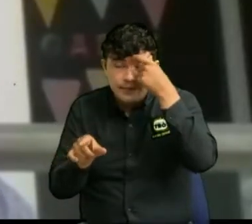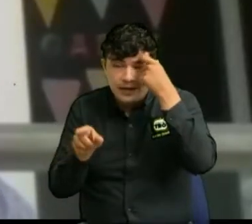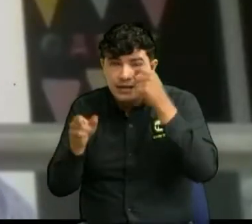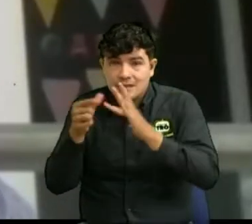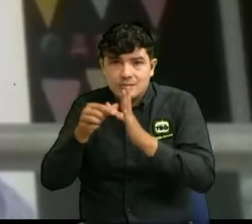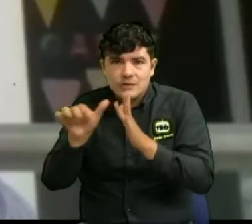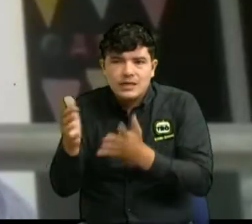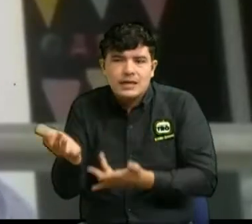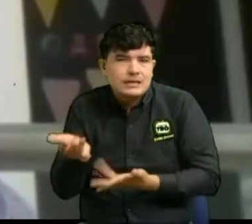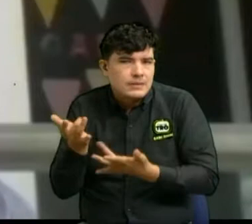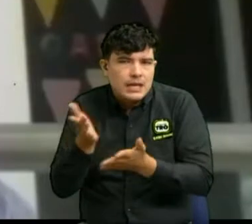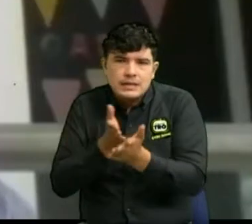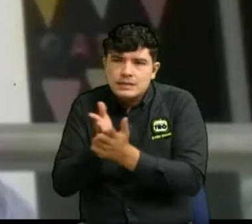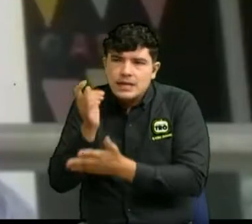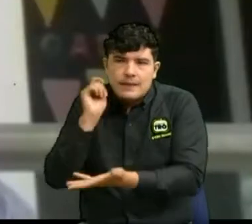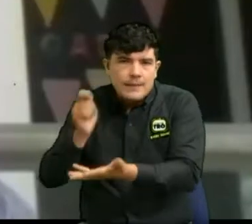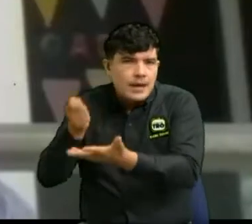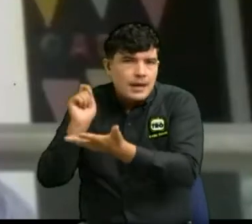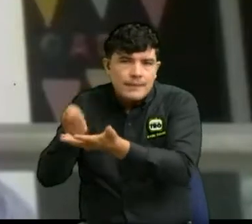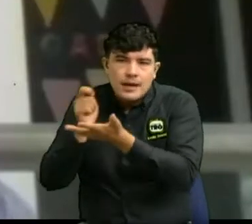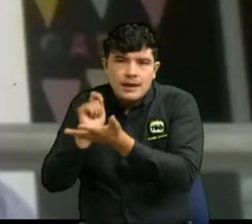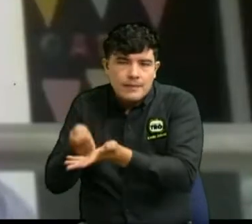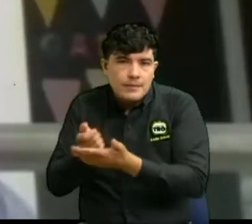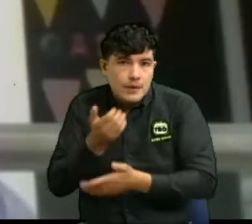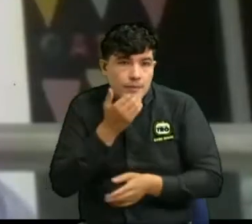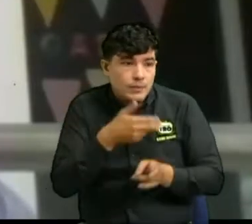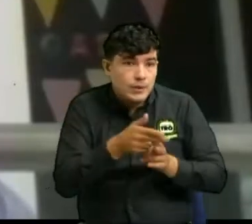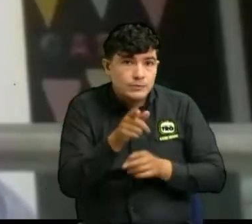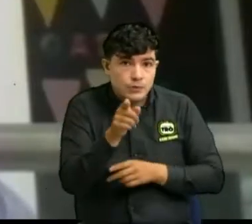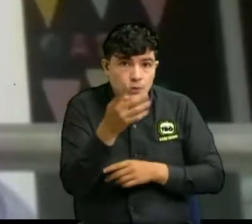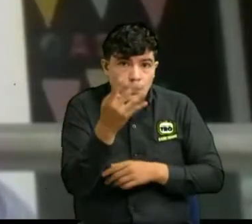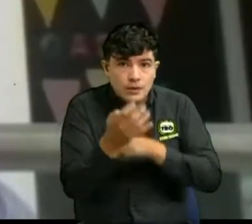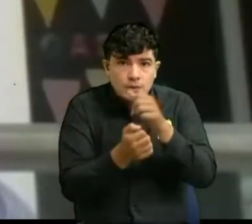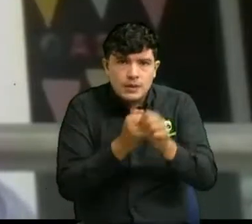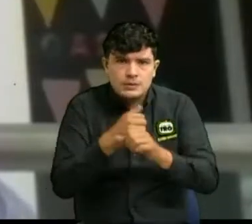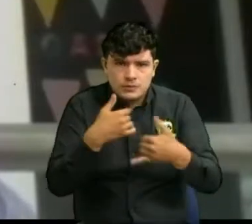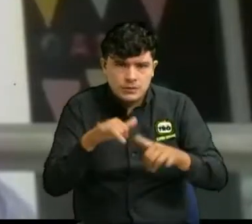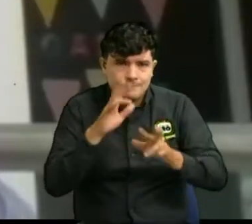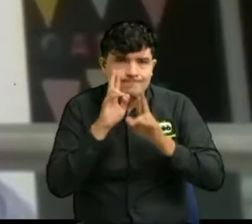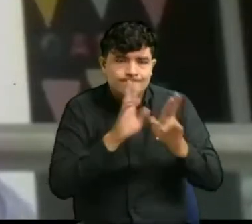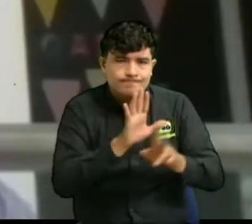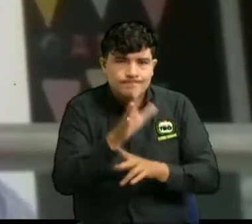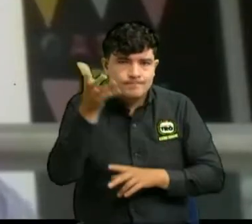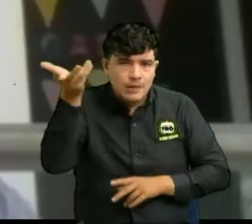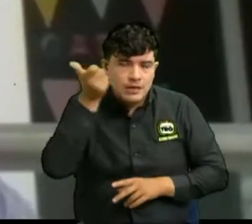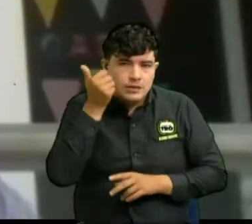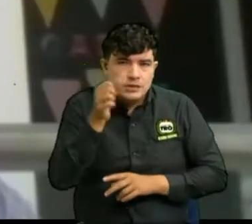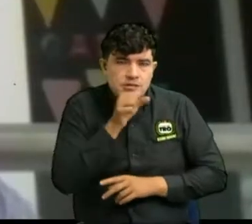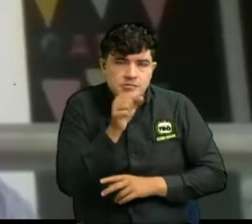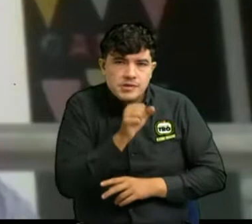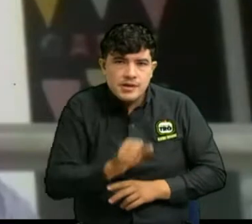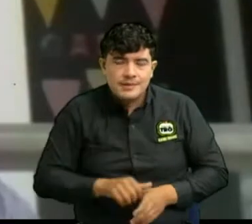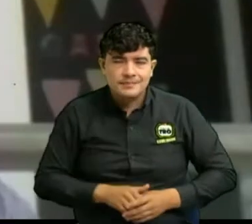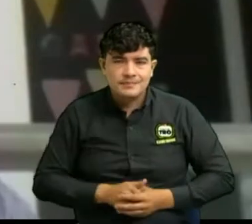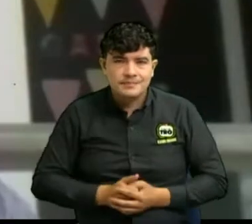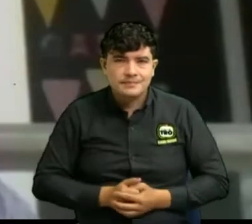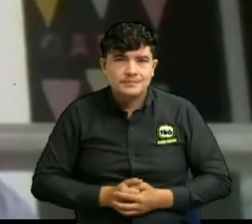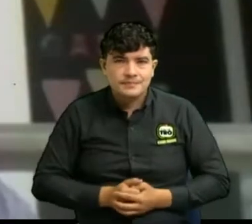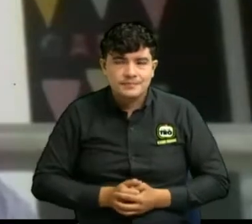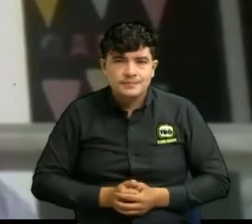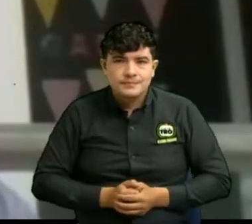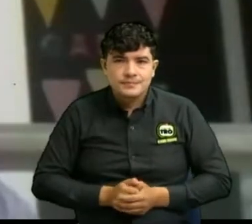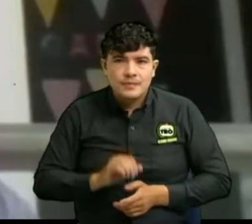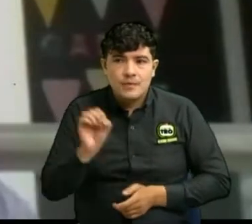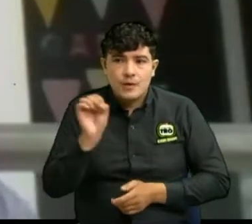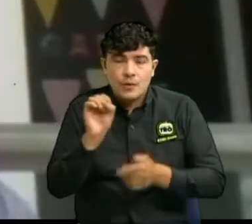acumulen, no. Es dentro de 4 años usted ya va a tener una pensión de vejez, o en un momento determinado, con